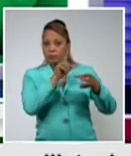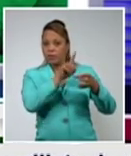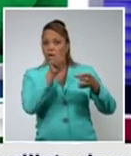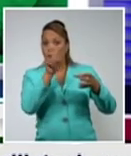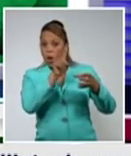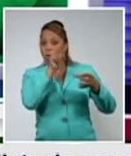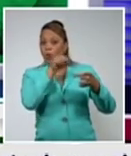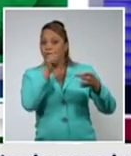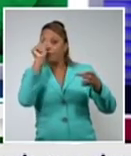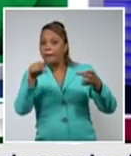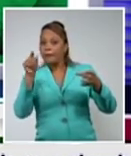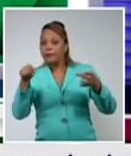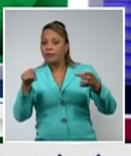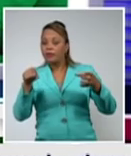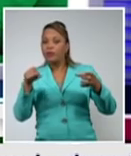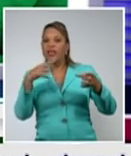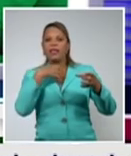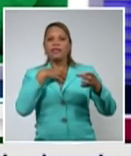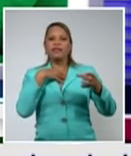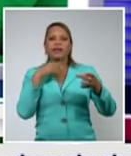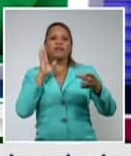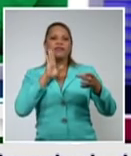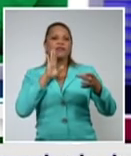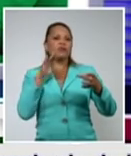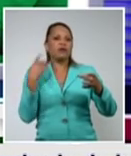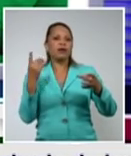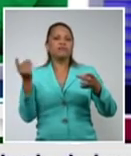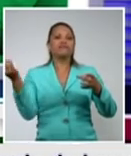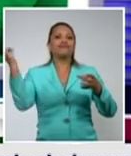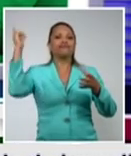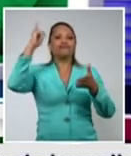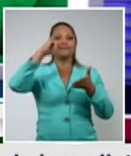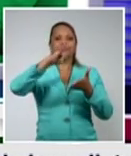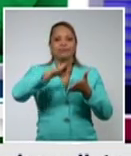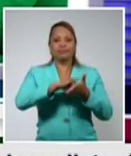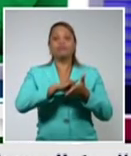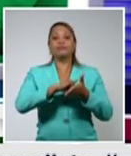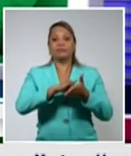diagnosticados tienen como fuente de infección al exterior de nuestro país.